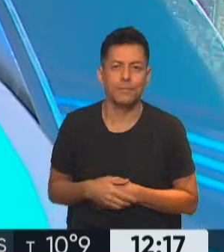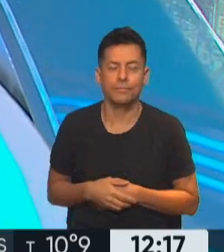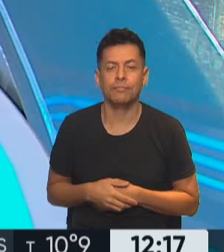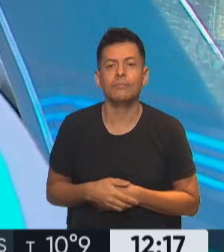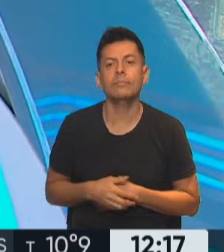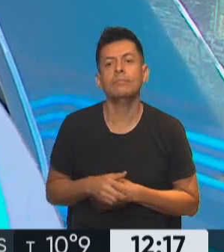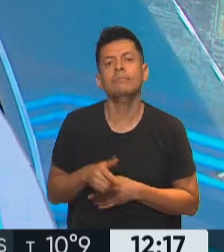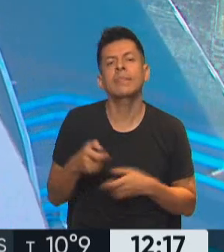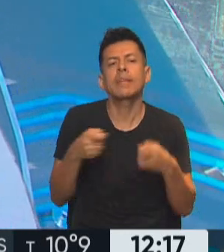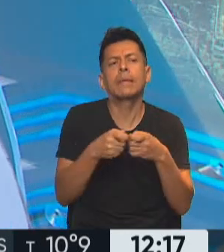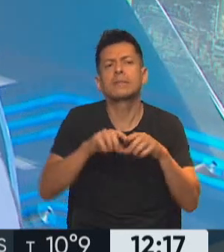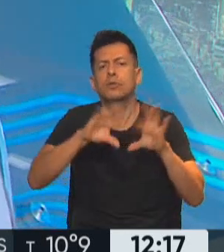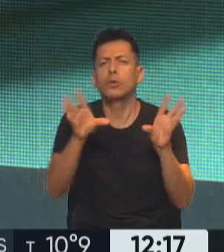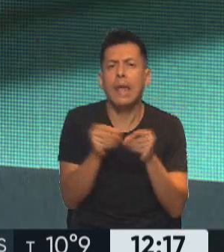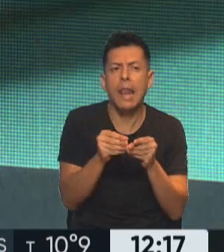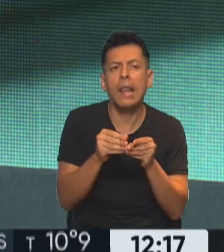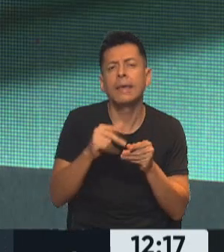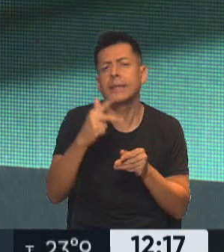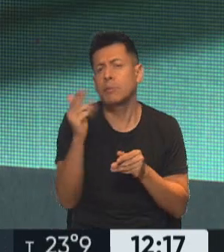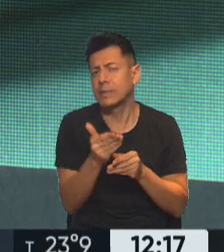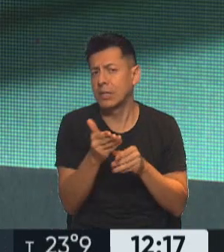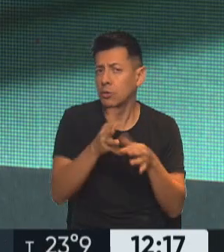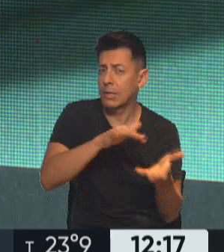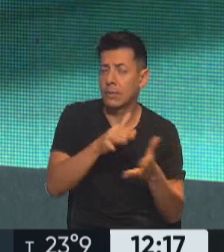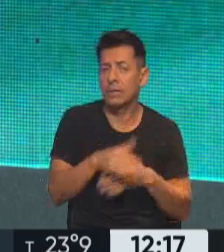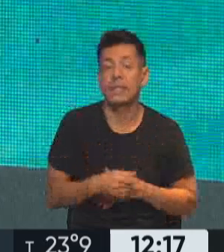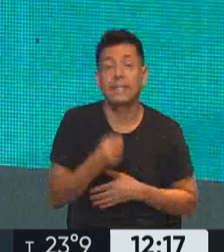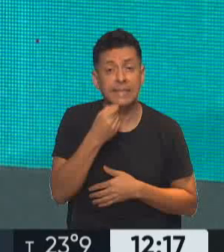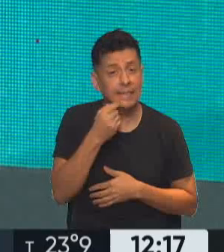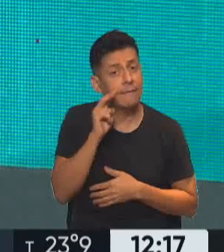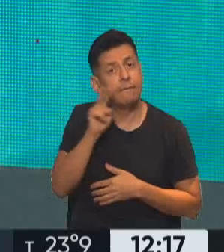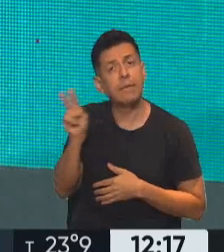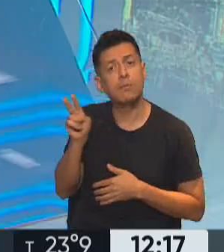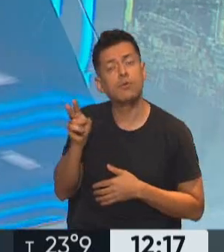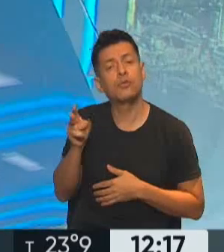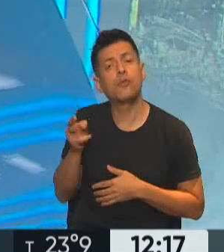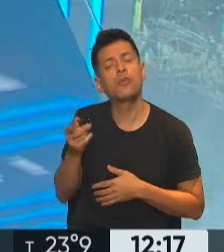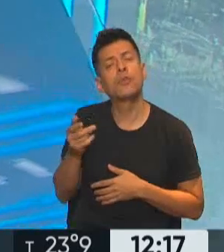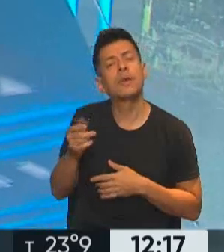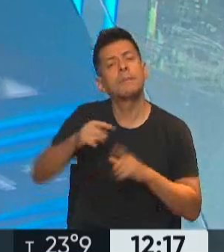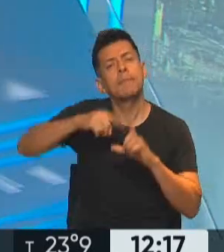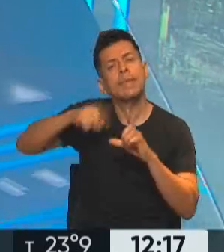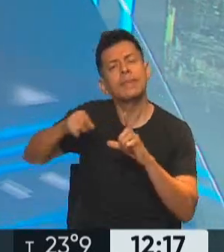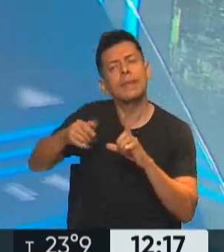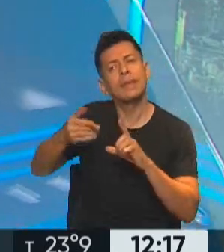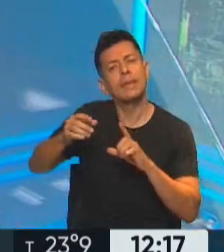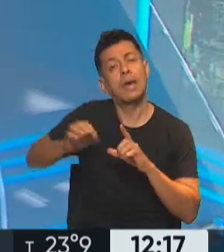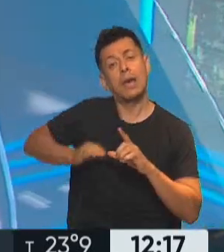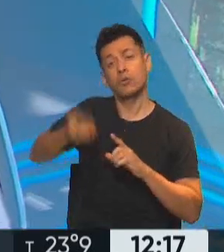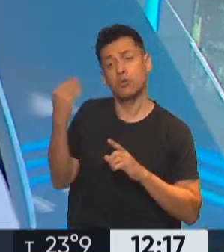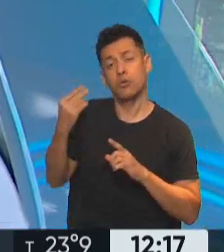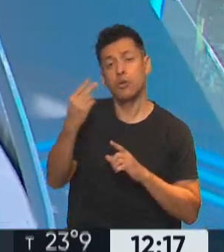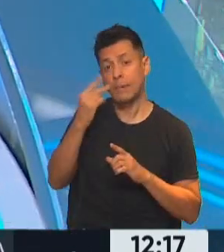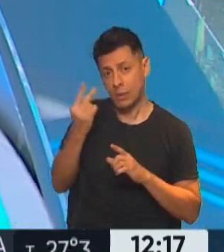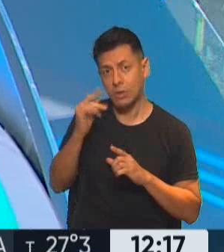3% de las empresas, ¿no? Estarían en capacidad justamente si tomáramos los valores de ser absorbidas por este impuesto. Si tomáramos los valores del año